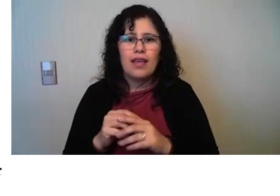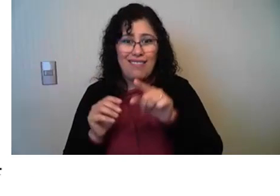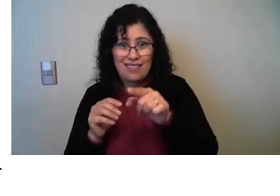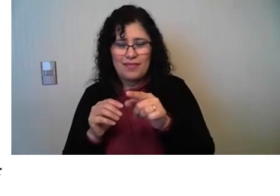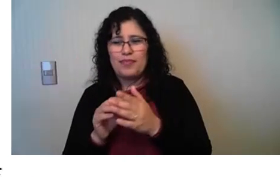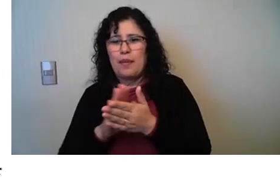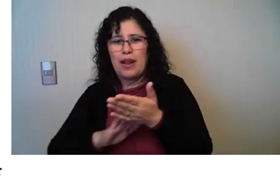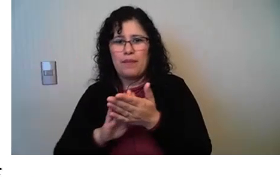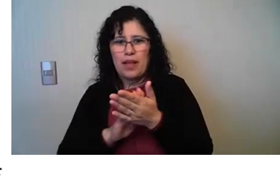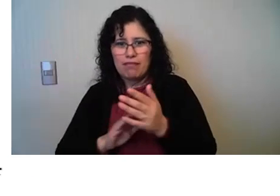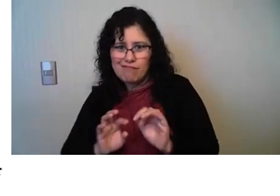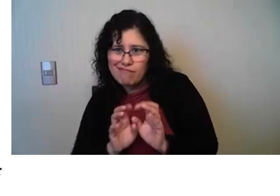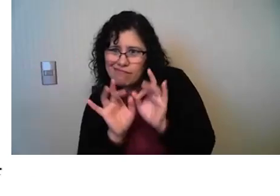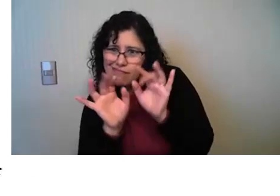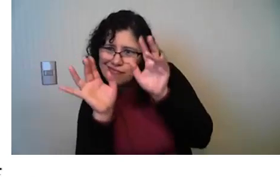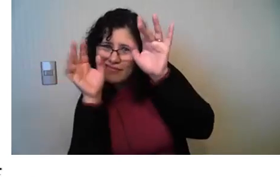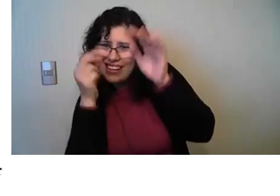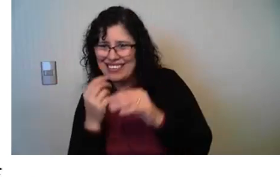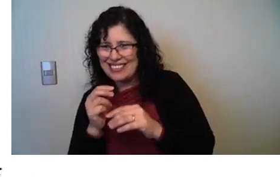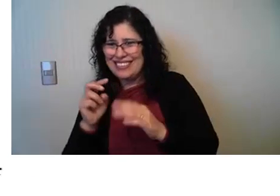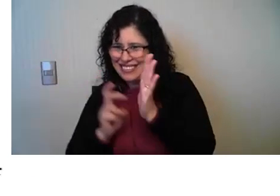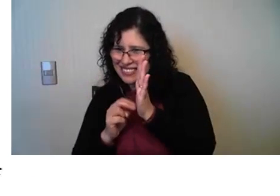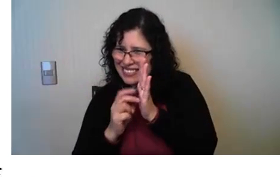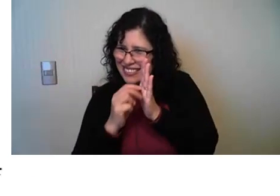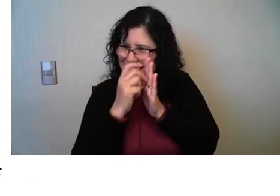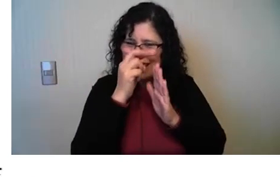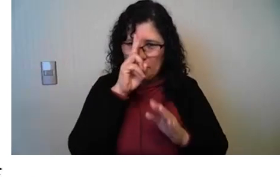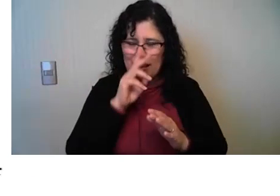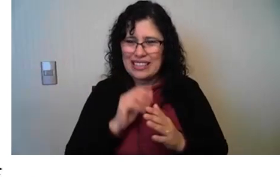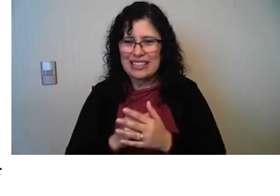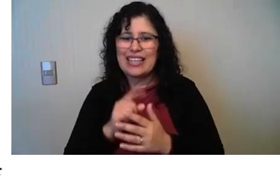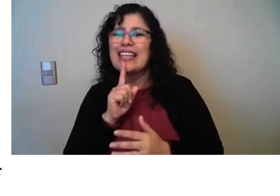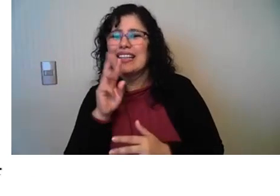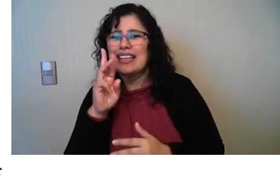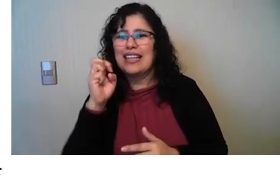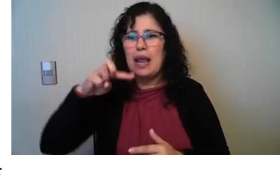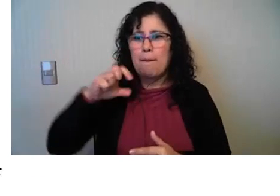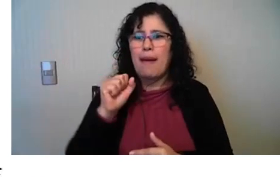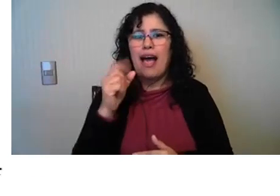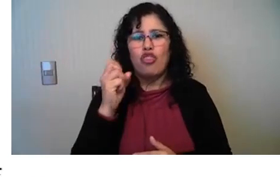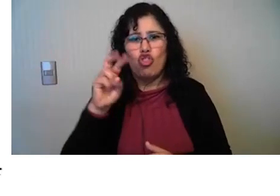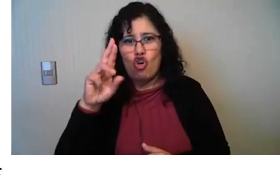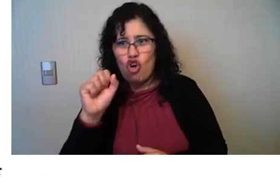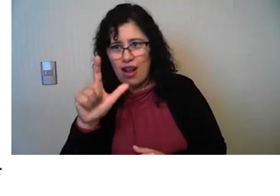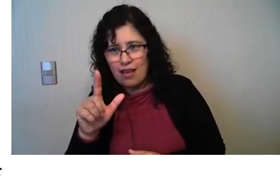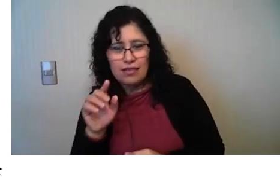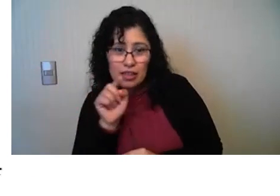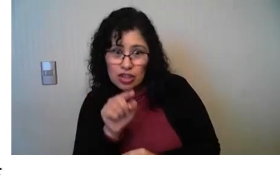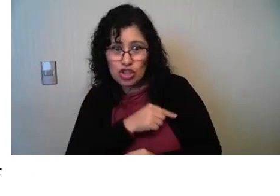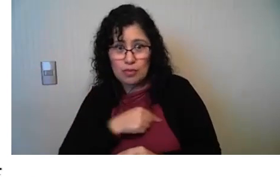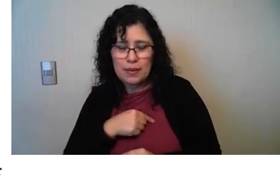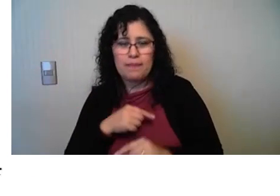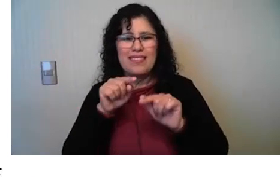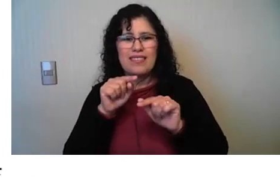fibra trepadora, ¿ya?, fibra trepadora, que está llegando a la capa más